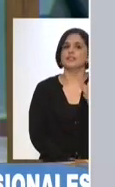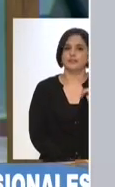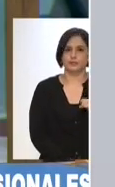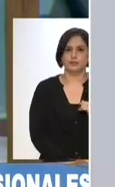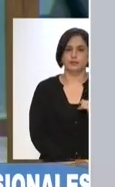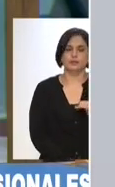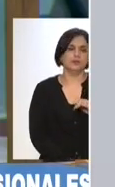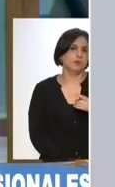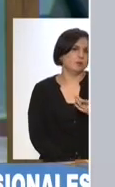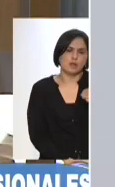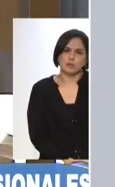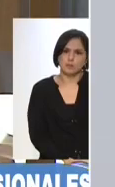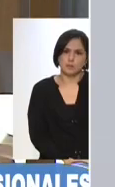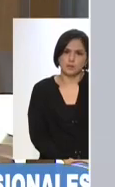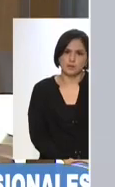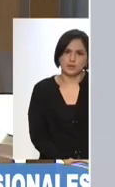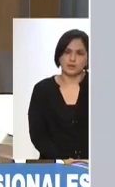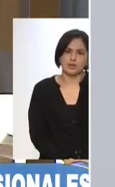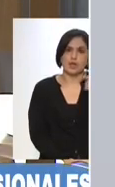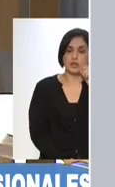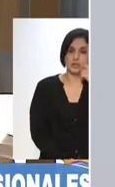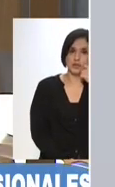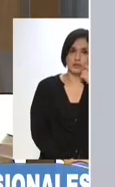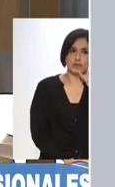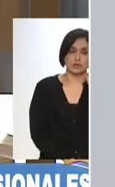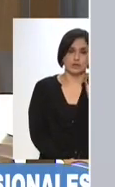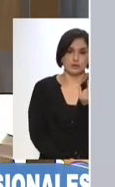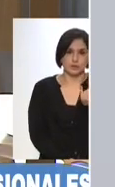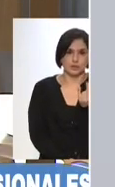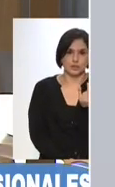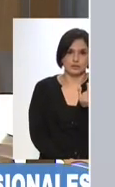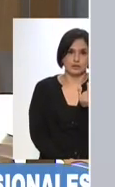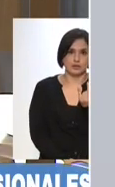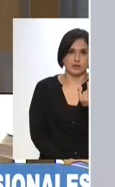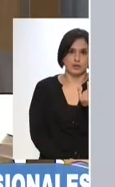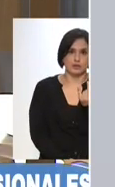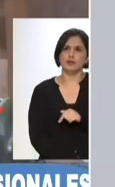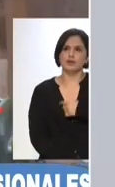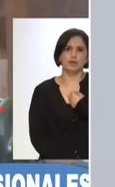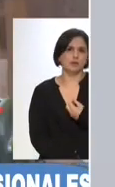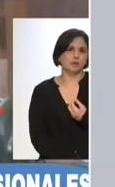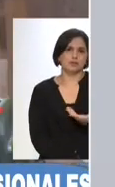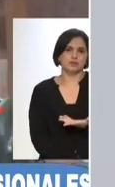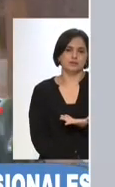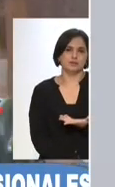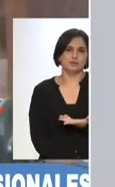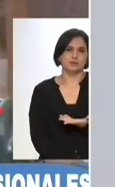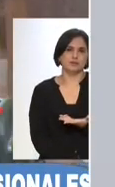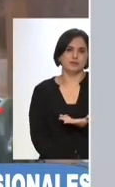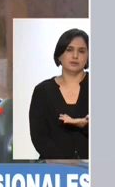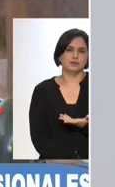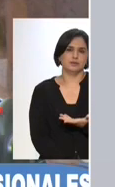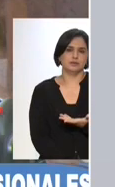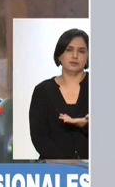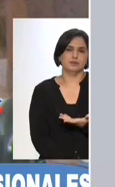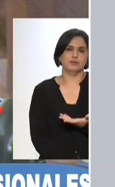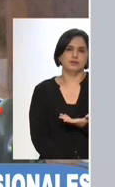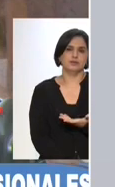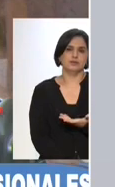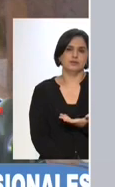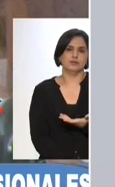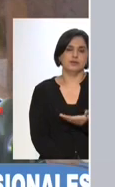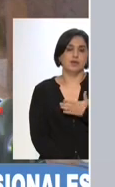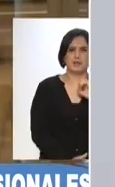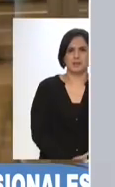nada, que son alrededor de menos de 15 millones de pesos. Y si tuvieran que jubilar a esas personas no tendrían una pensión autofinanciada